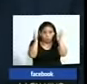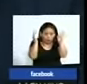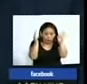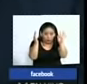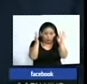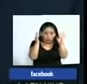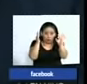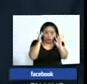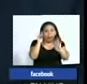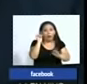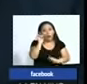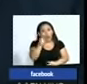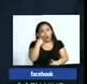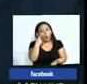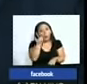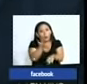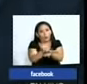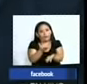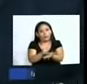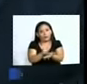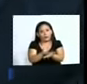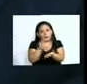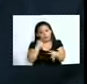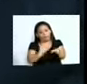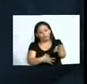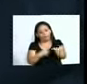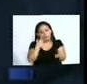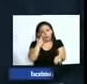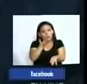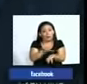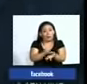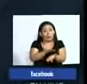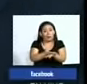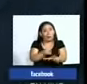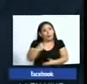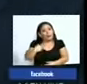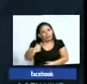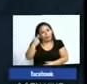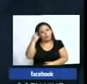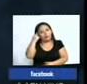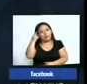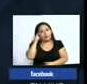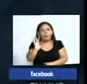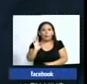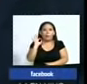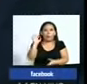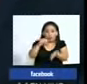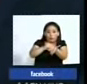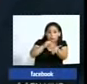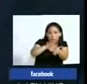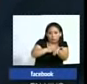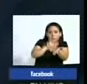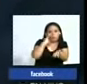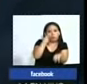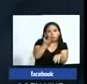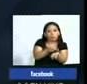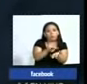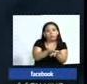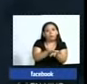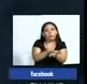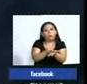los indicios probatorios que se tienen hasta este momento, pues que consideramos que se tiene lo suficiente para